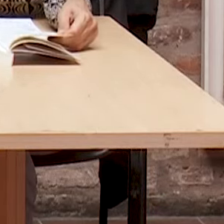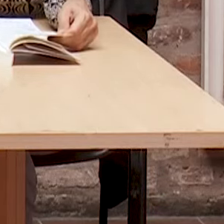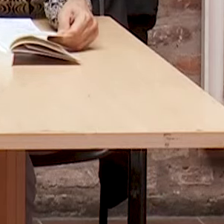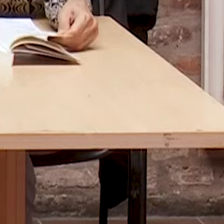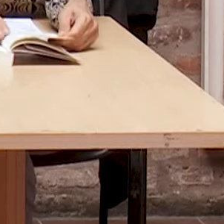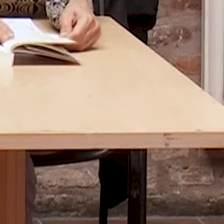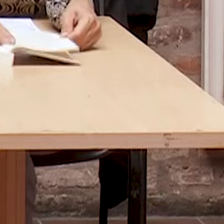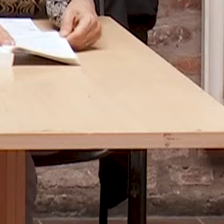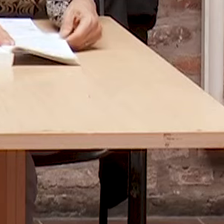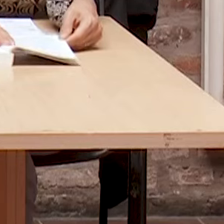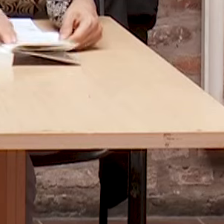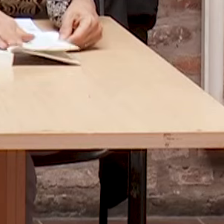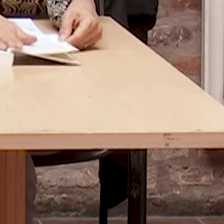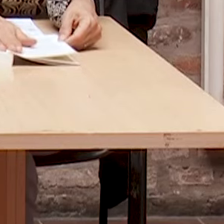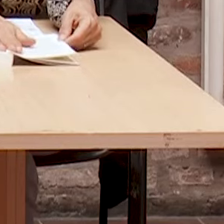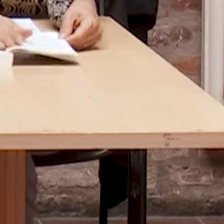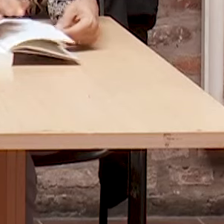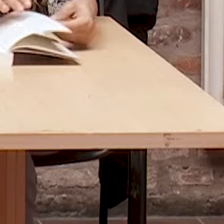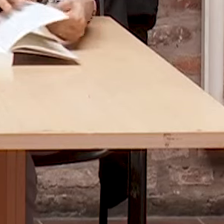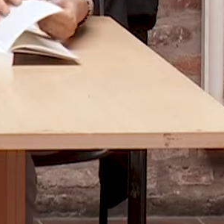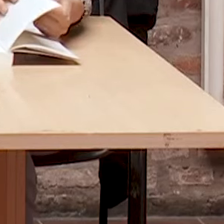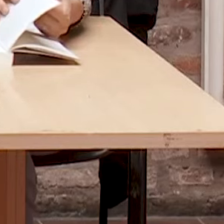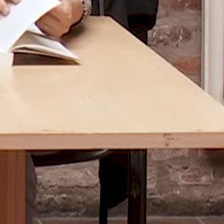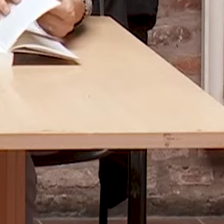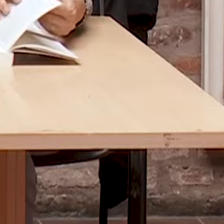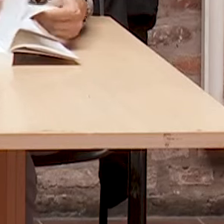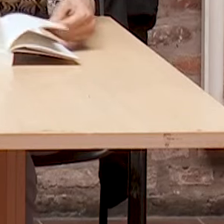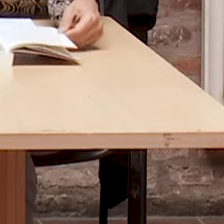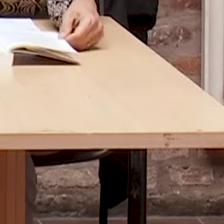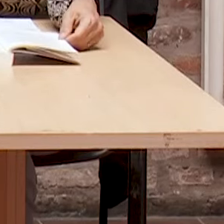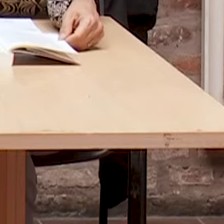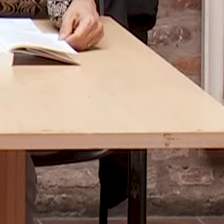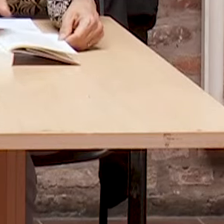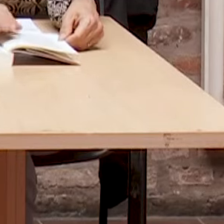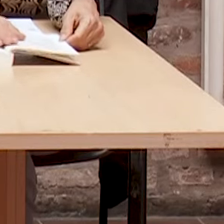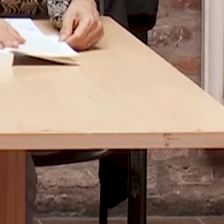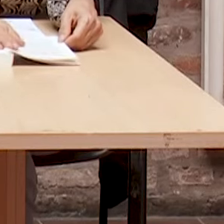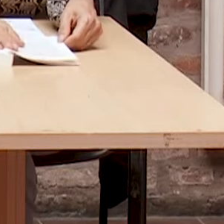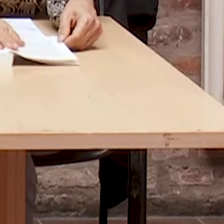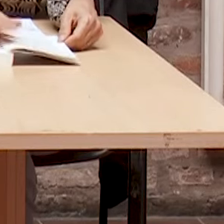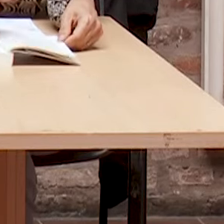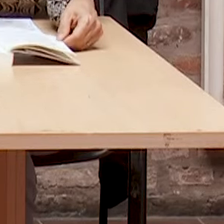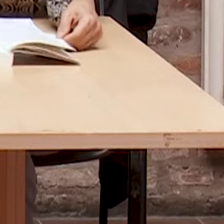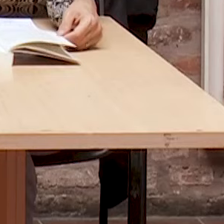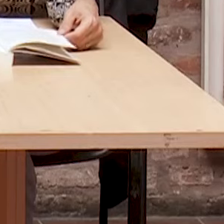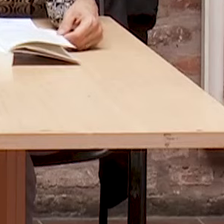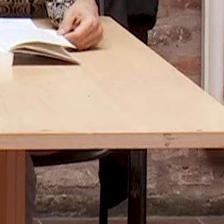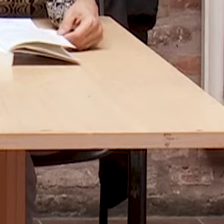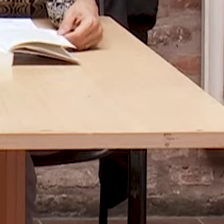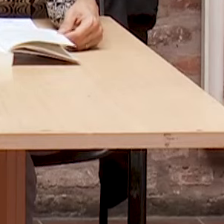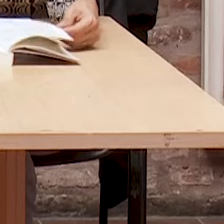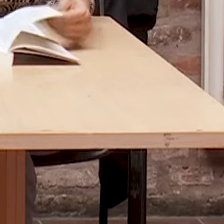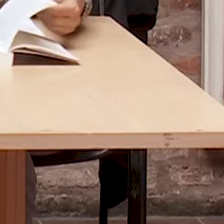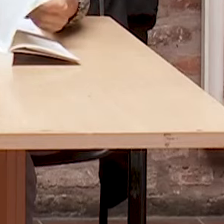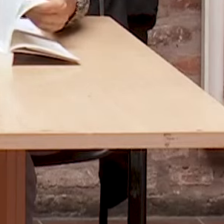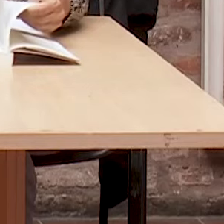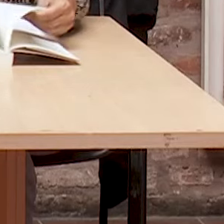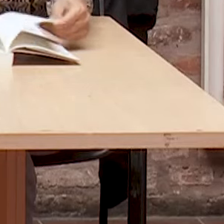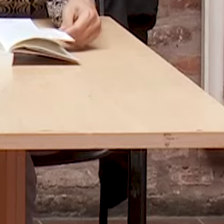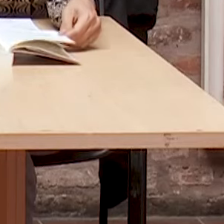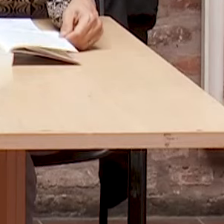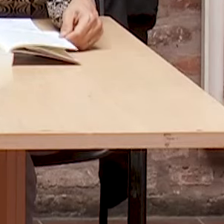problemas con los que nos medimos hoy en día no eh Javier dice hemos comprobado que con solo un par de